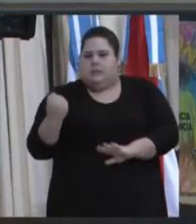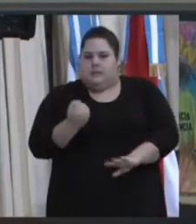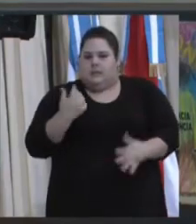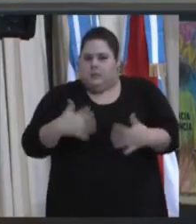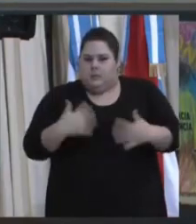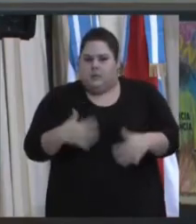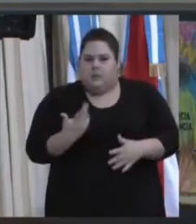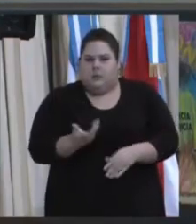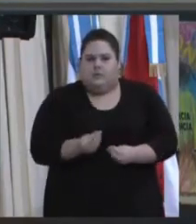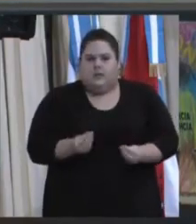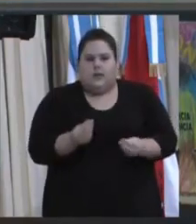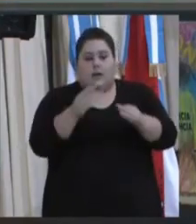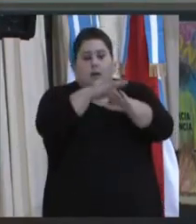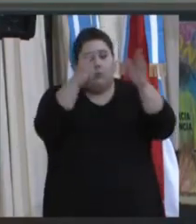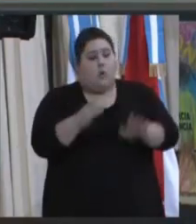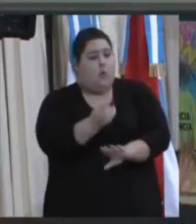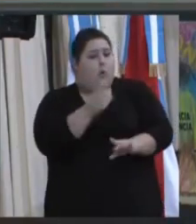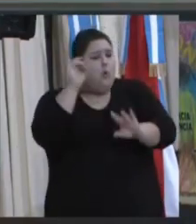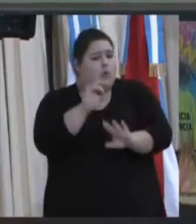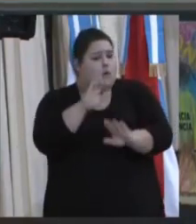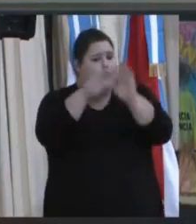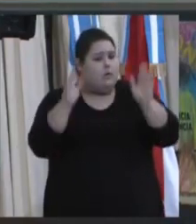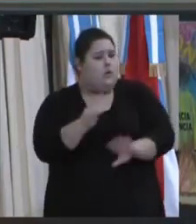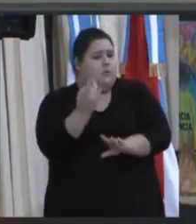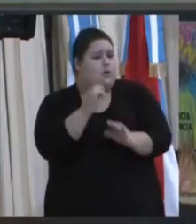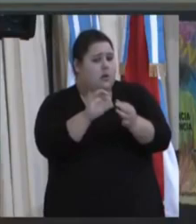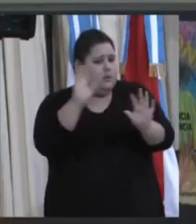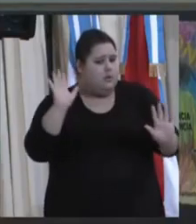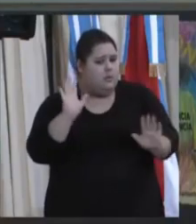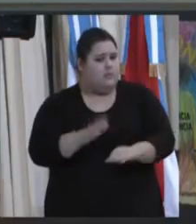democratizar universidades y punto. O quería decir ligar